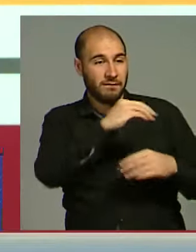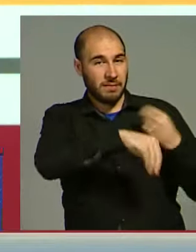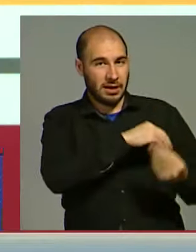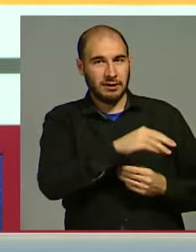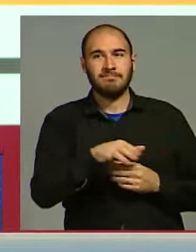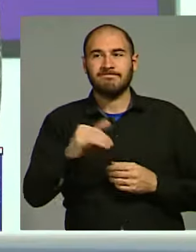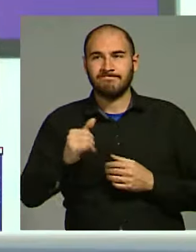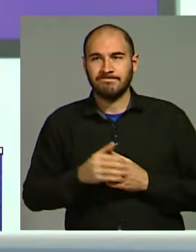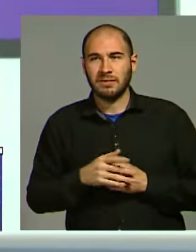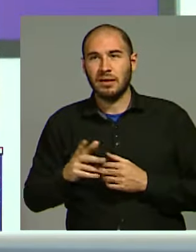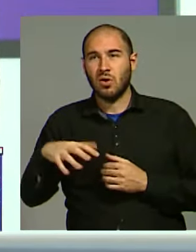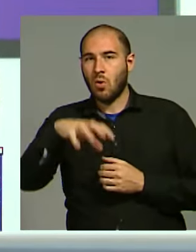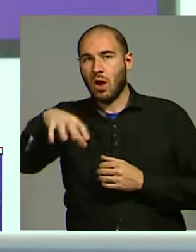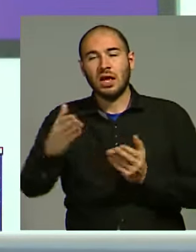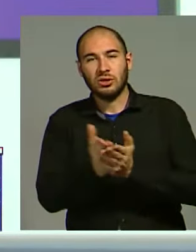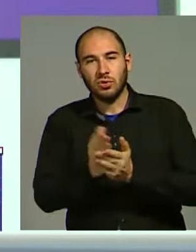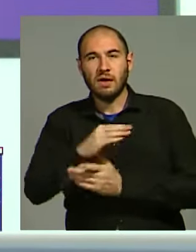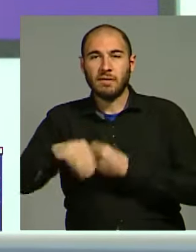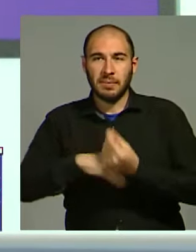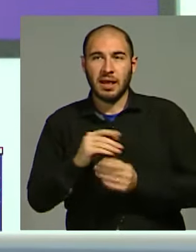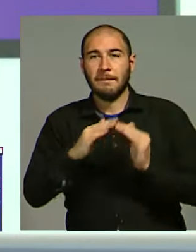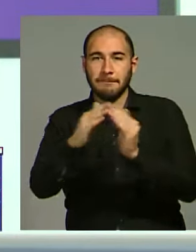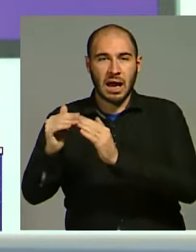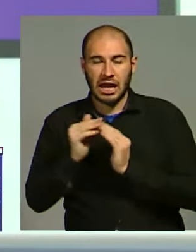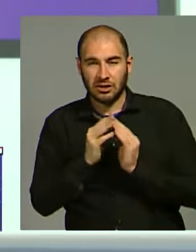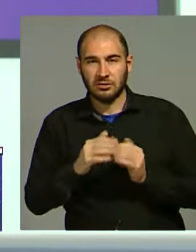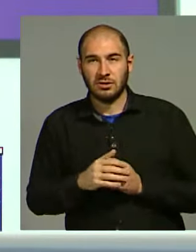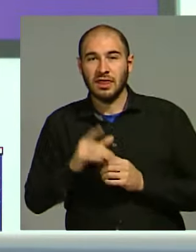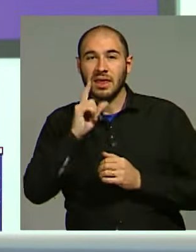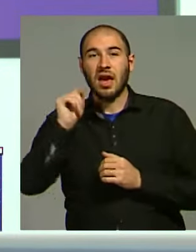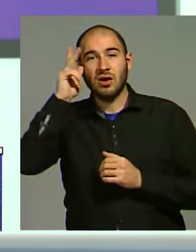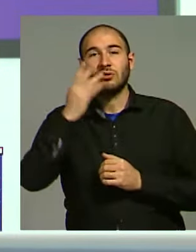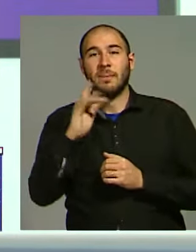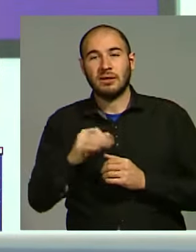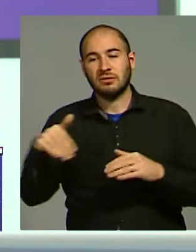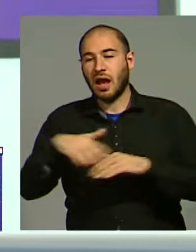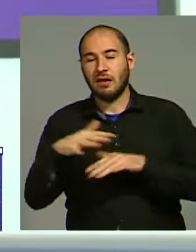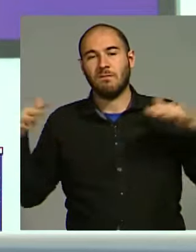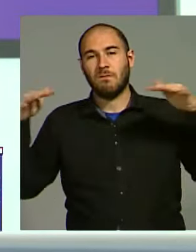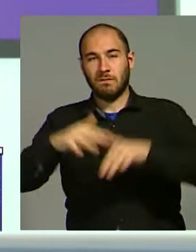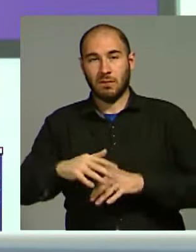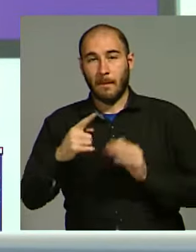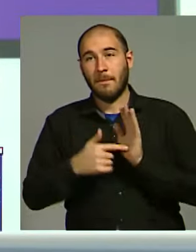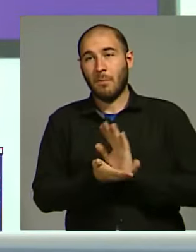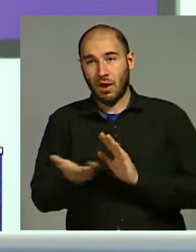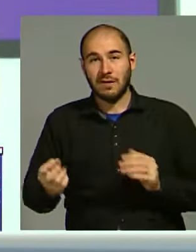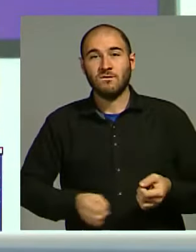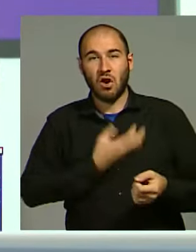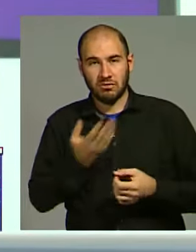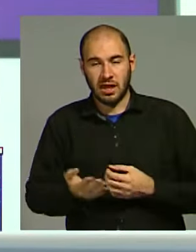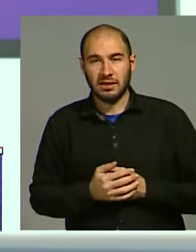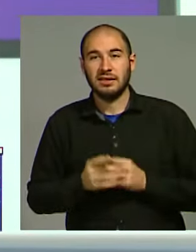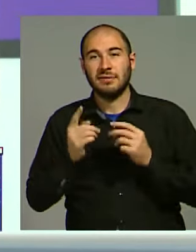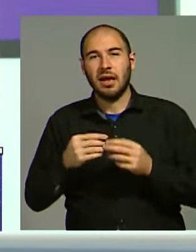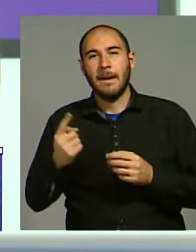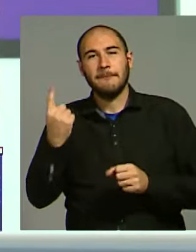también. Exactamente, ¿no? En el lugar donde estudian, en su familia y en sus barrios, y que el 8 de marzo llenemos las calles para mostrar que esa es nuestra voluntad y como una de